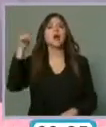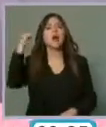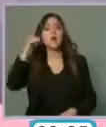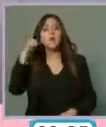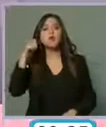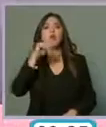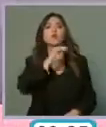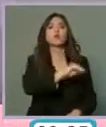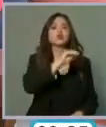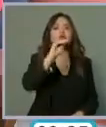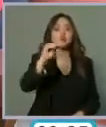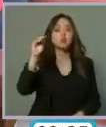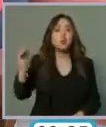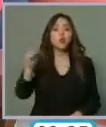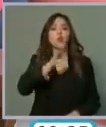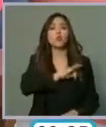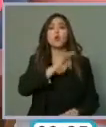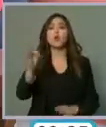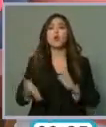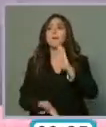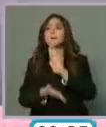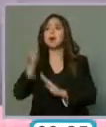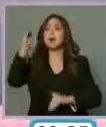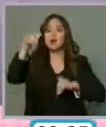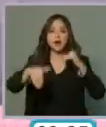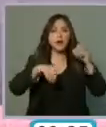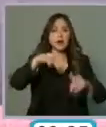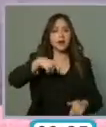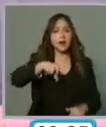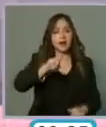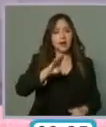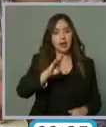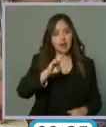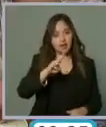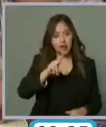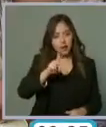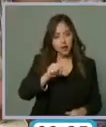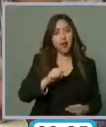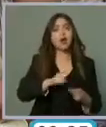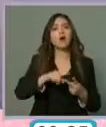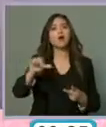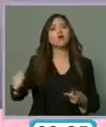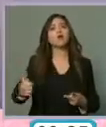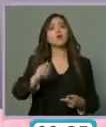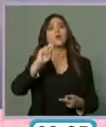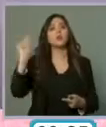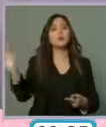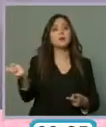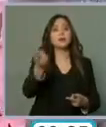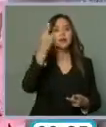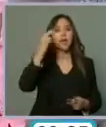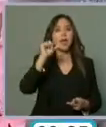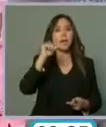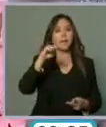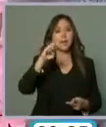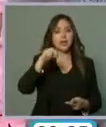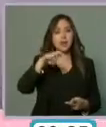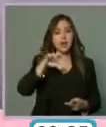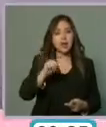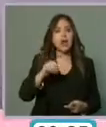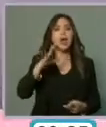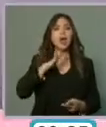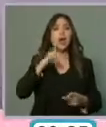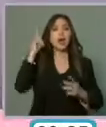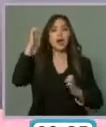poco de ellos, porque claro, podemos ir a La Quebrada, pero también podemos ir a la Universidad Americana, donde hay una exposición sobre